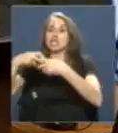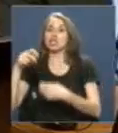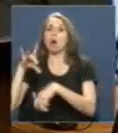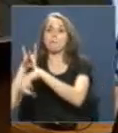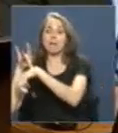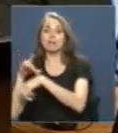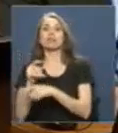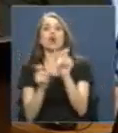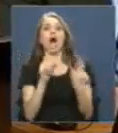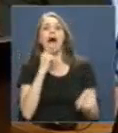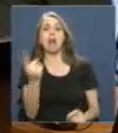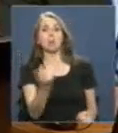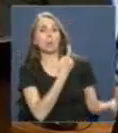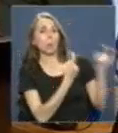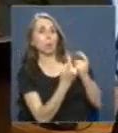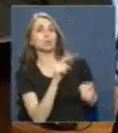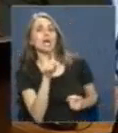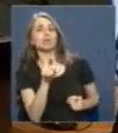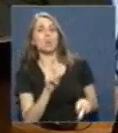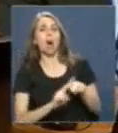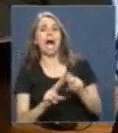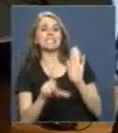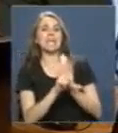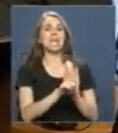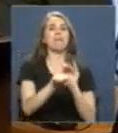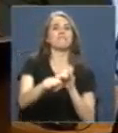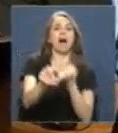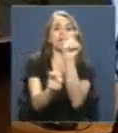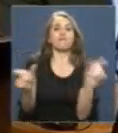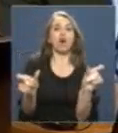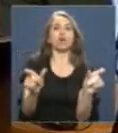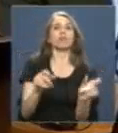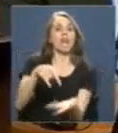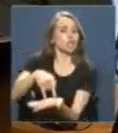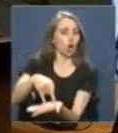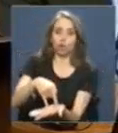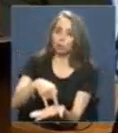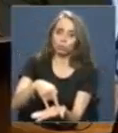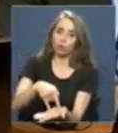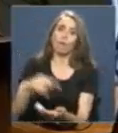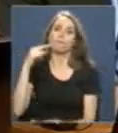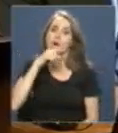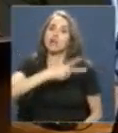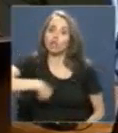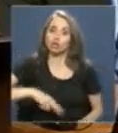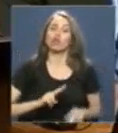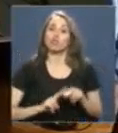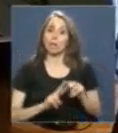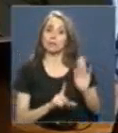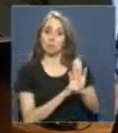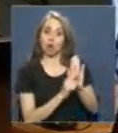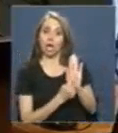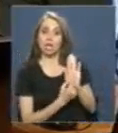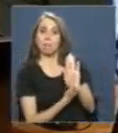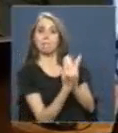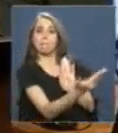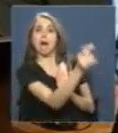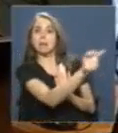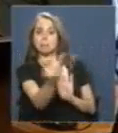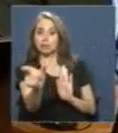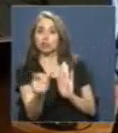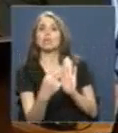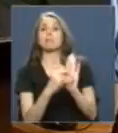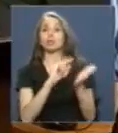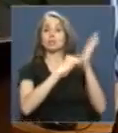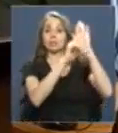para el Congreso y eso es falso. Estamos legislando para la gente porque en beneficio de la población